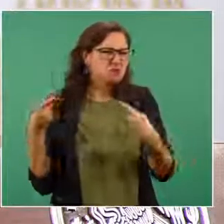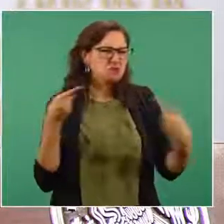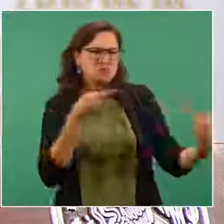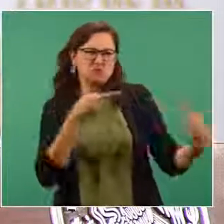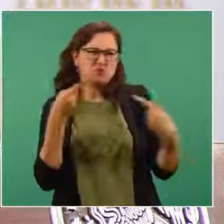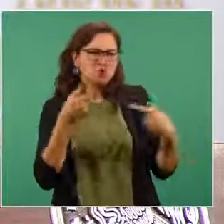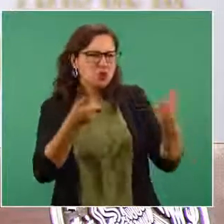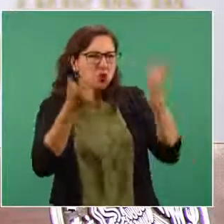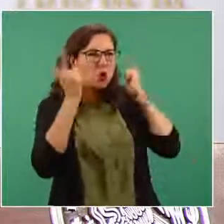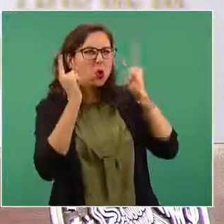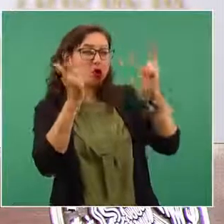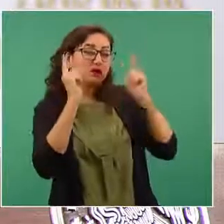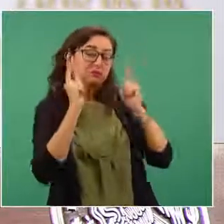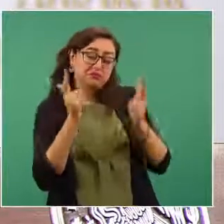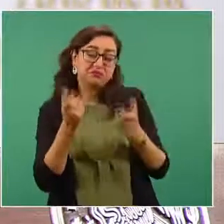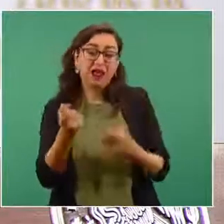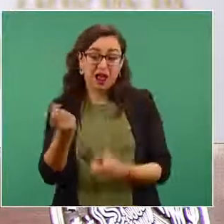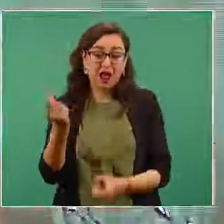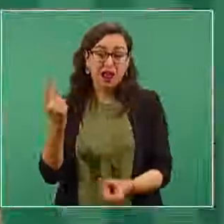por